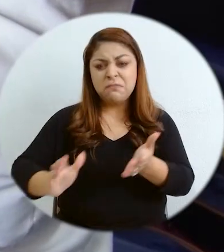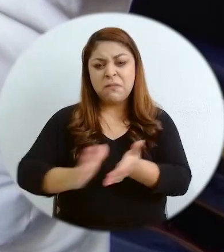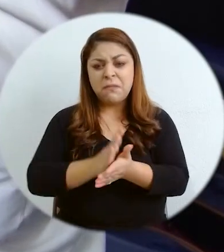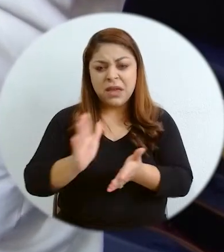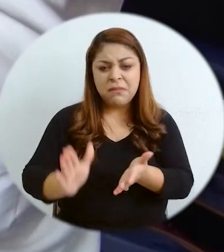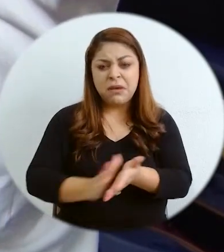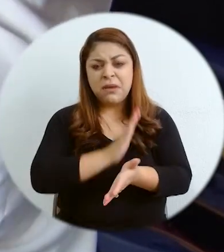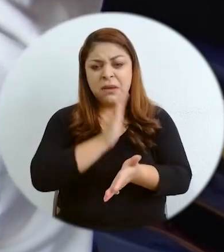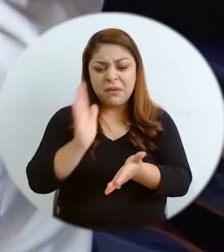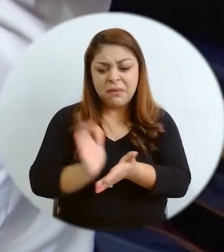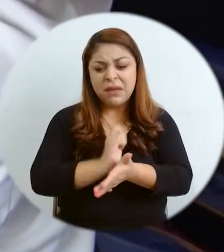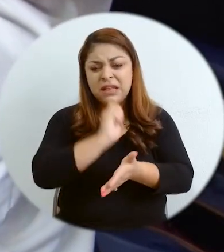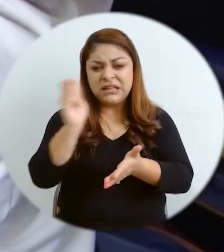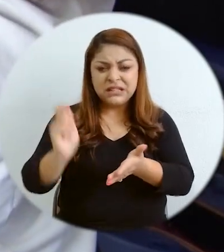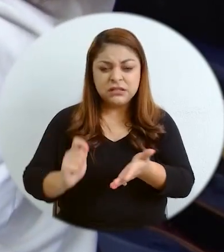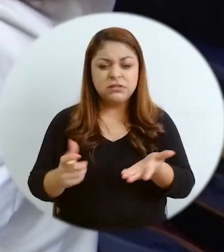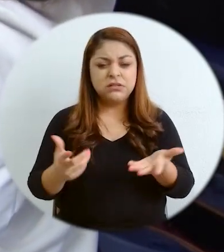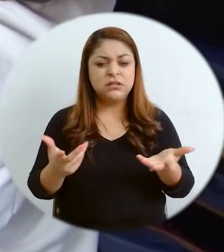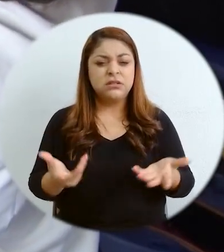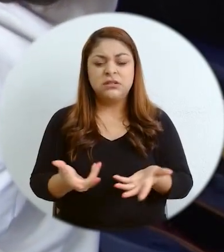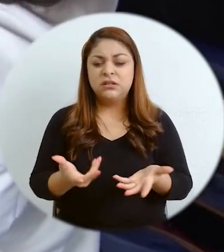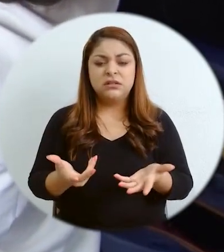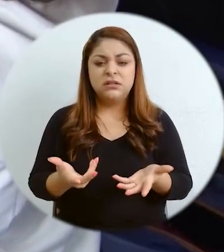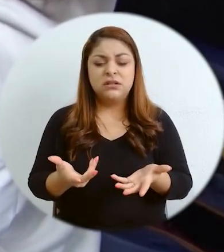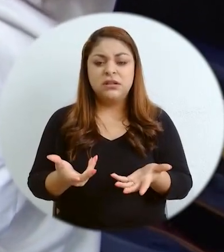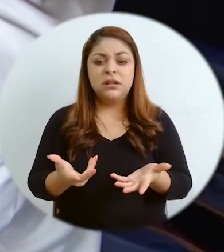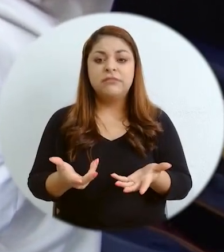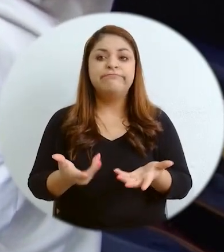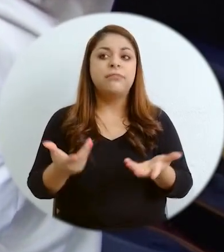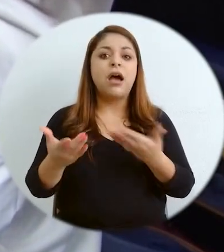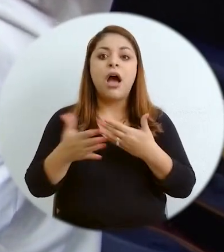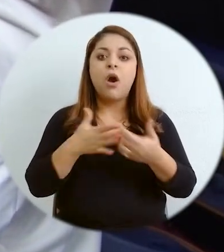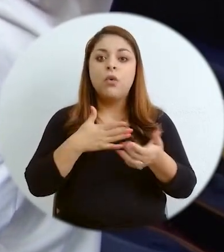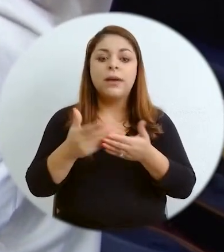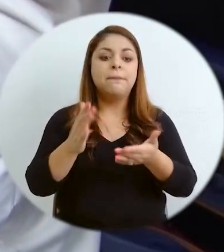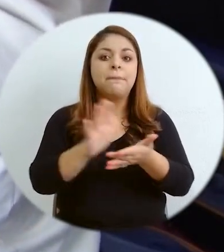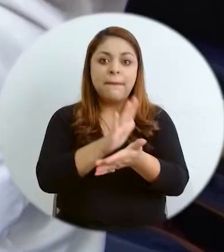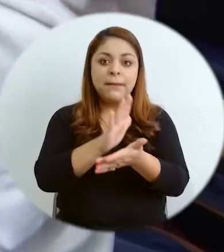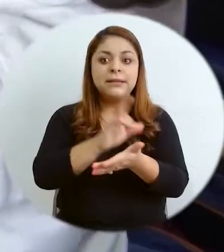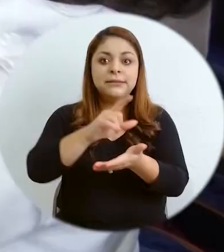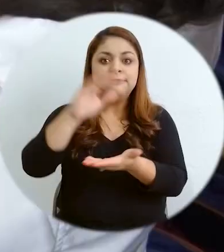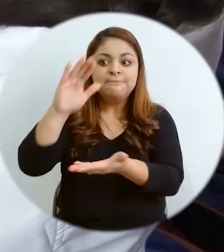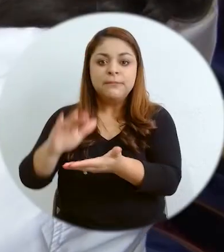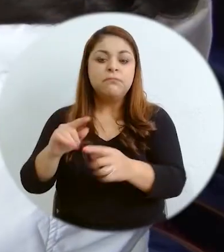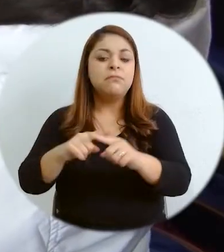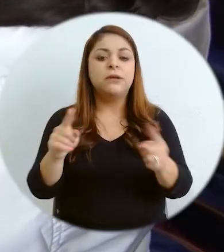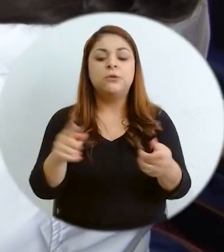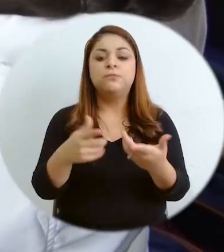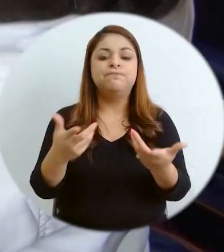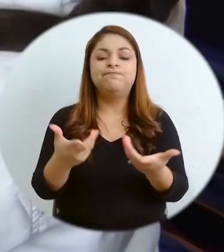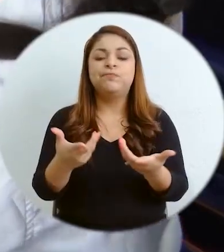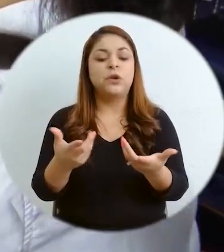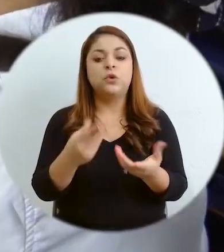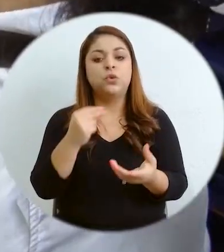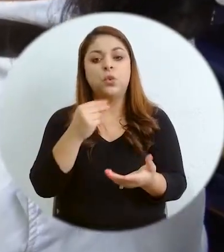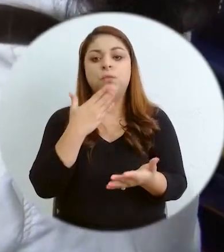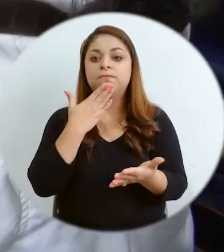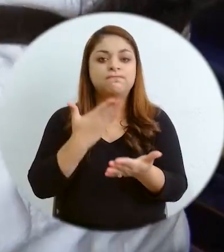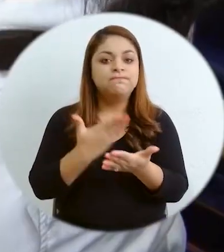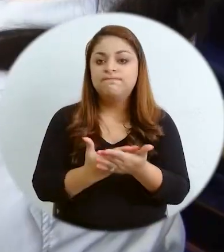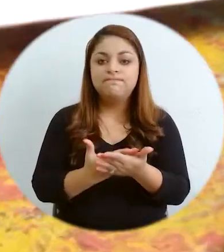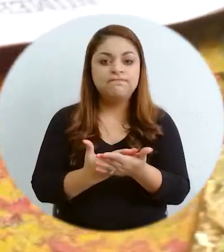llene papeles y haga documentos, aunque se sacó un lineamiento de menos papeleo, a final de cuentas yo creo que no fue